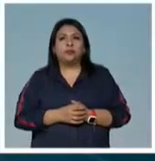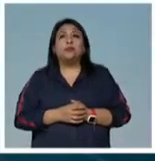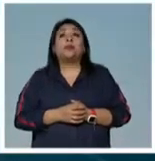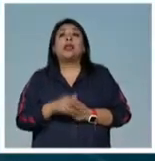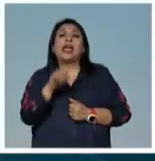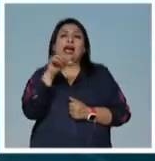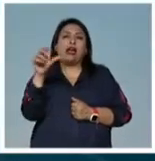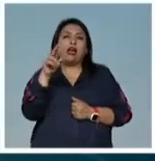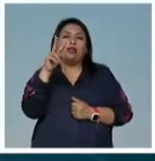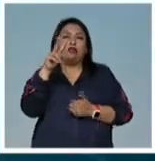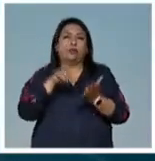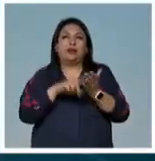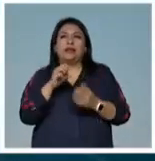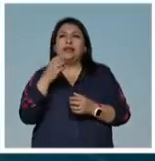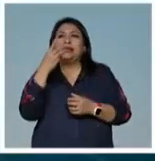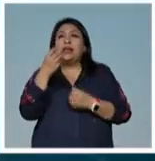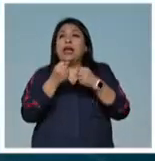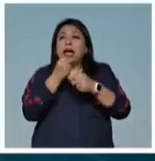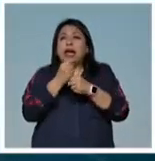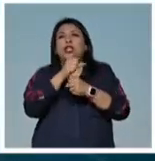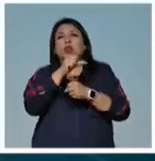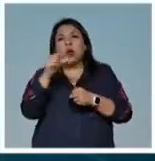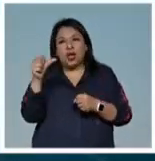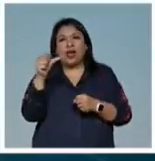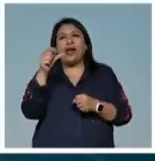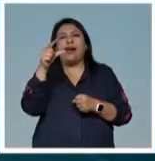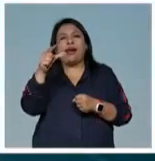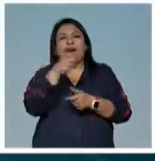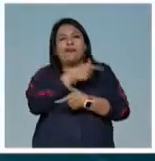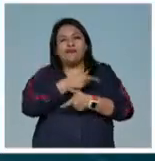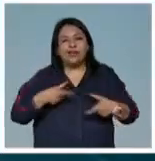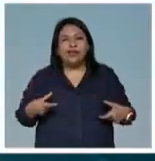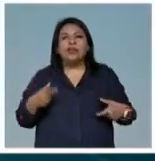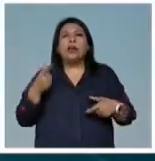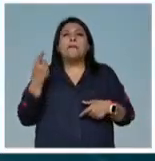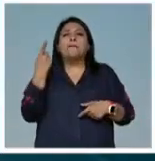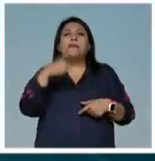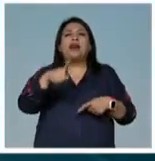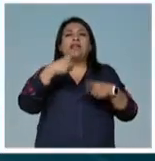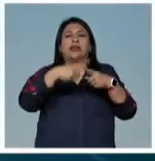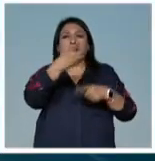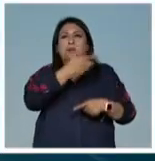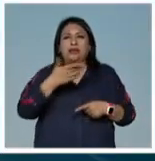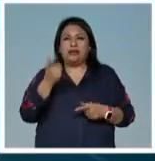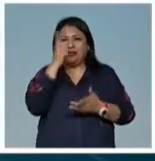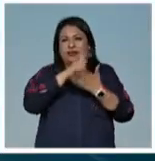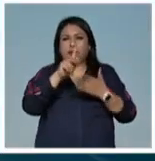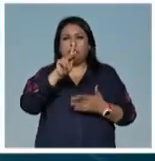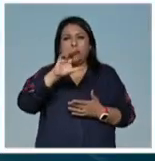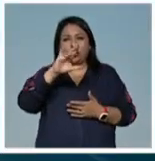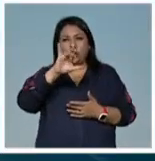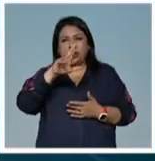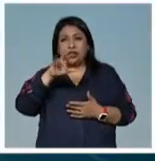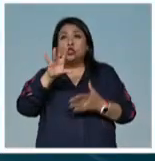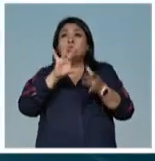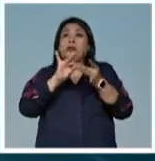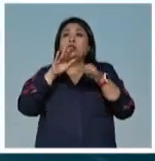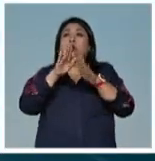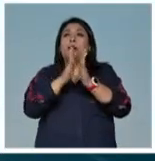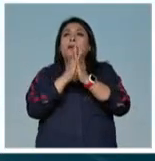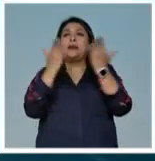En el marco del 2023, año dedicado al Centauro del Norte por decreto presidencial, el escritor Paco Ignacio Taibo II habla de su